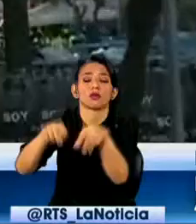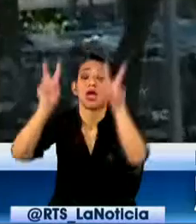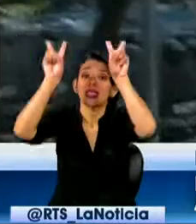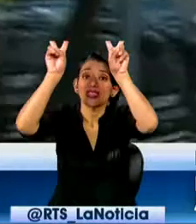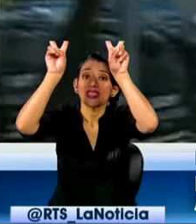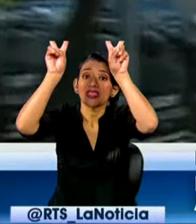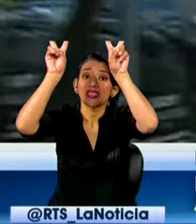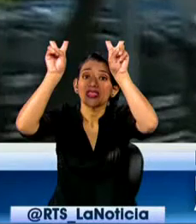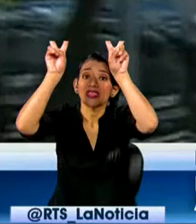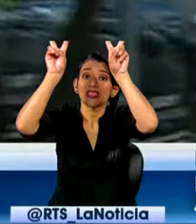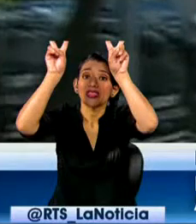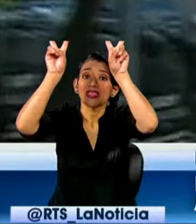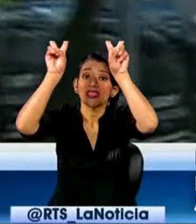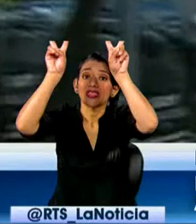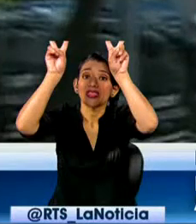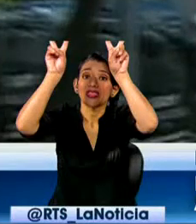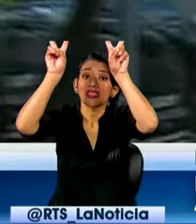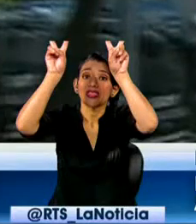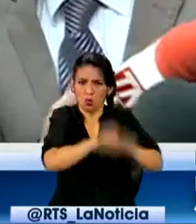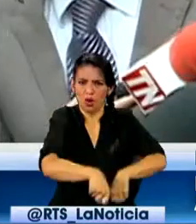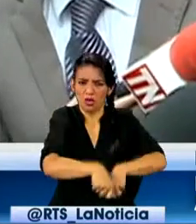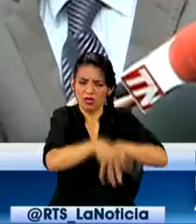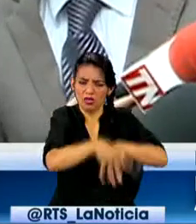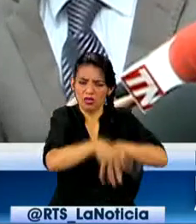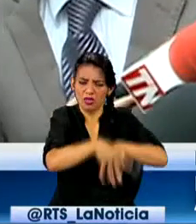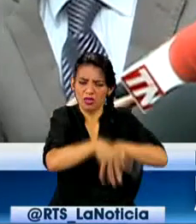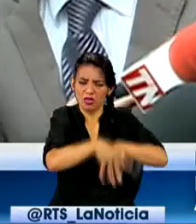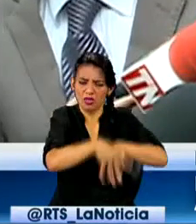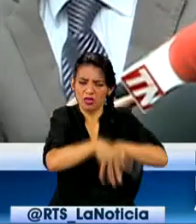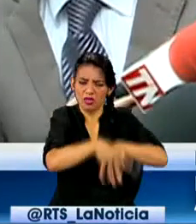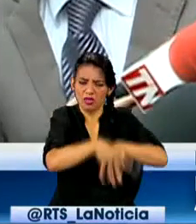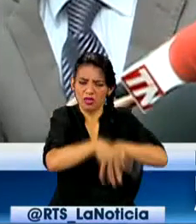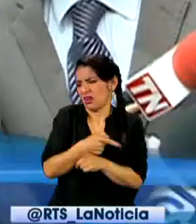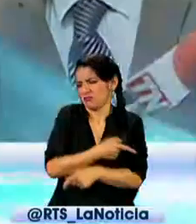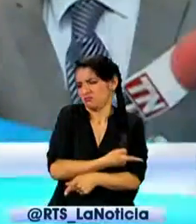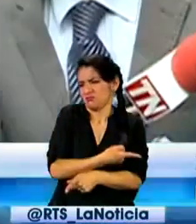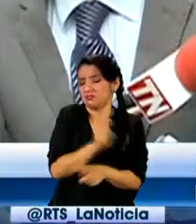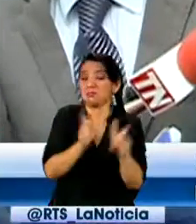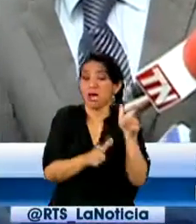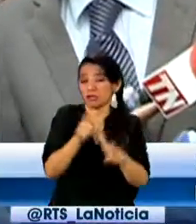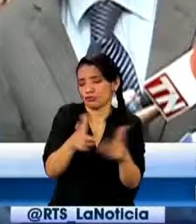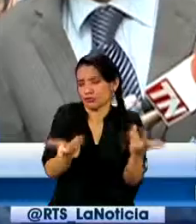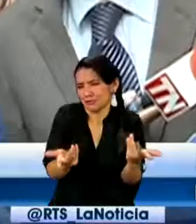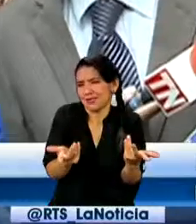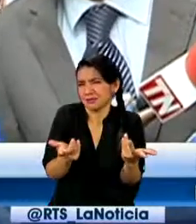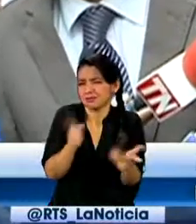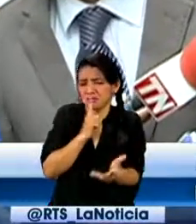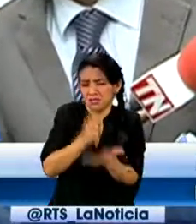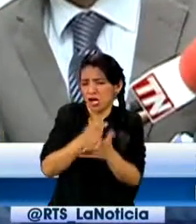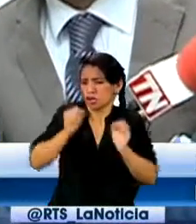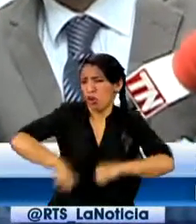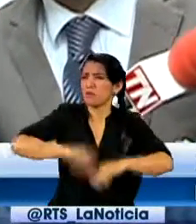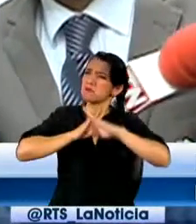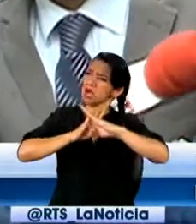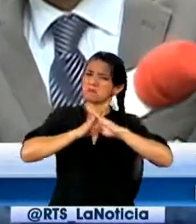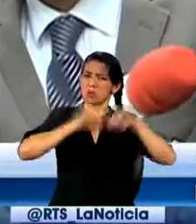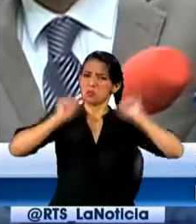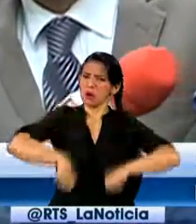al tema del derecho a la resistencia. El derecho a la resistencia está mal usado por los que creen que pueden decir que es